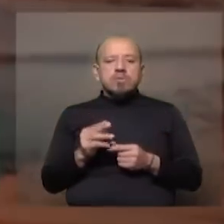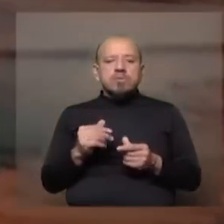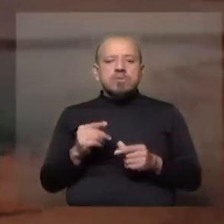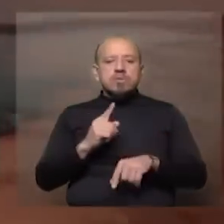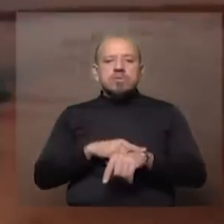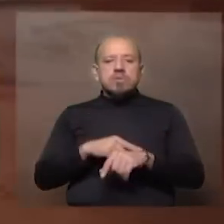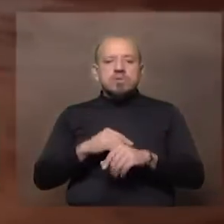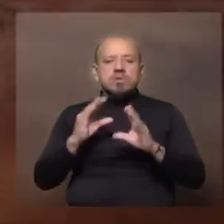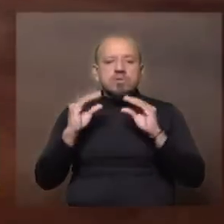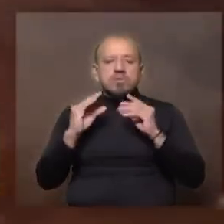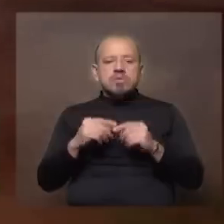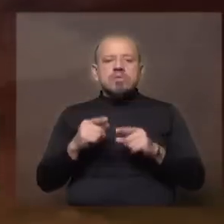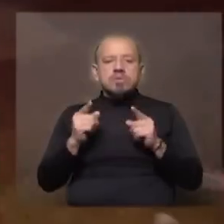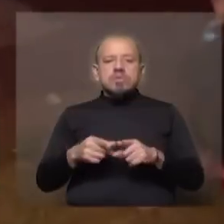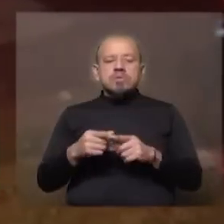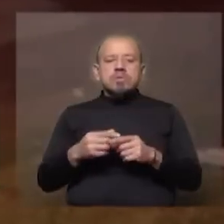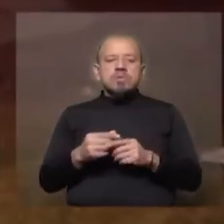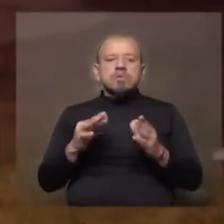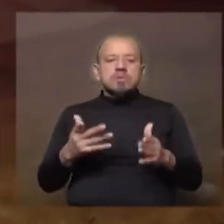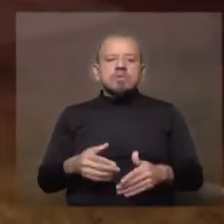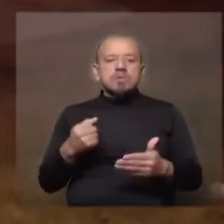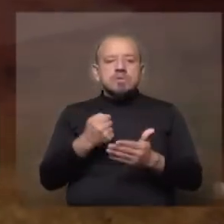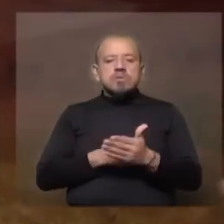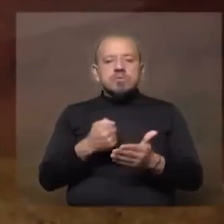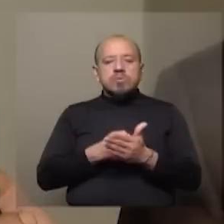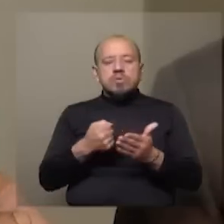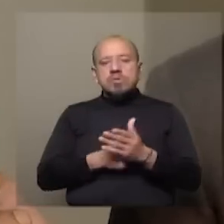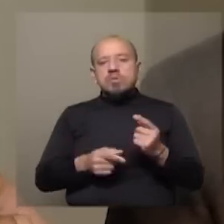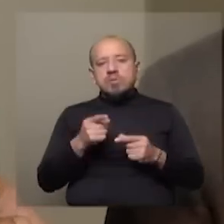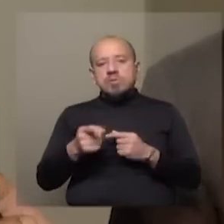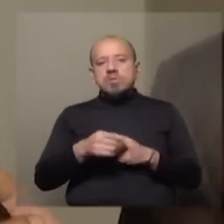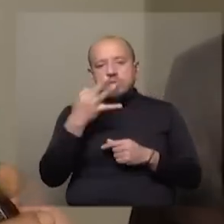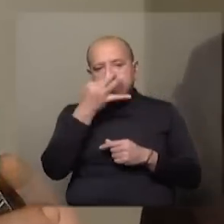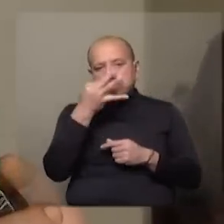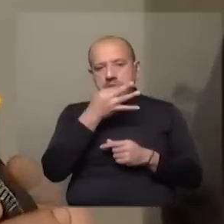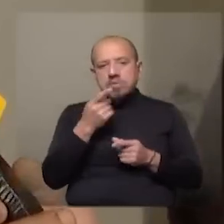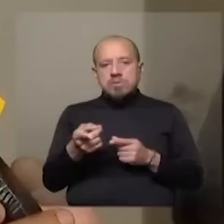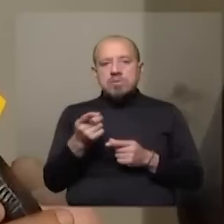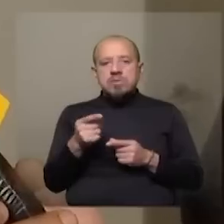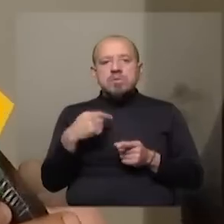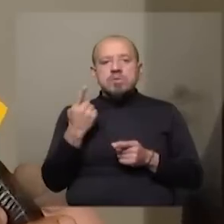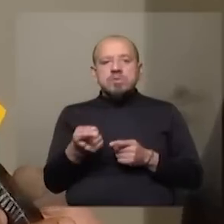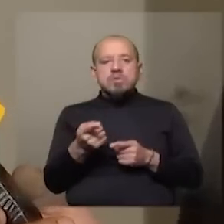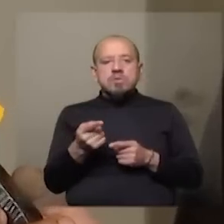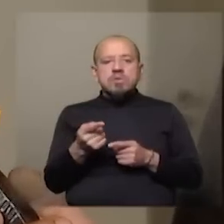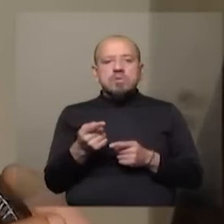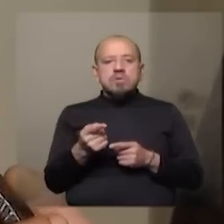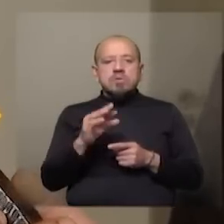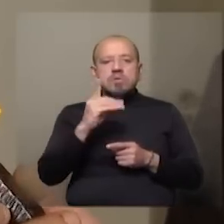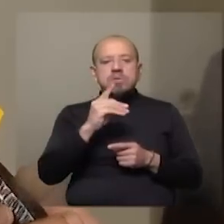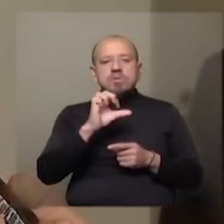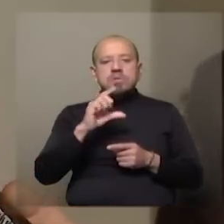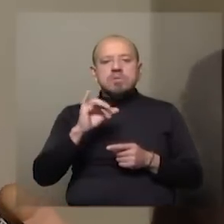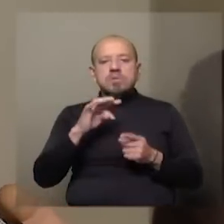nocturno acá es luchar y comprometerse en la lucha contra las drogas contra el crimen organizado y otros delitos como la